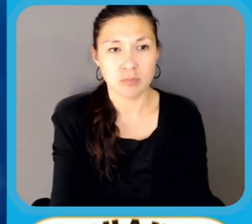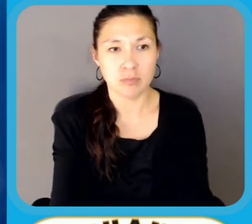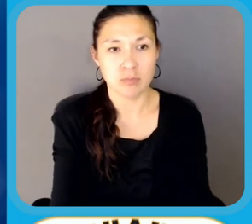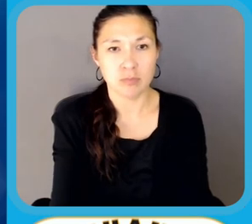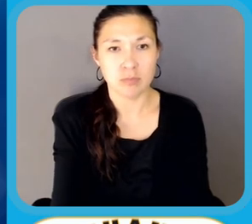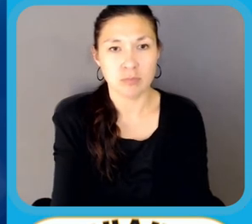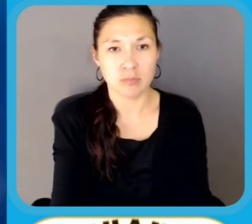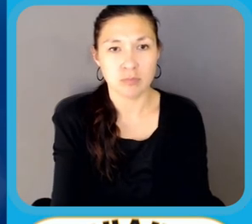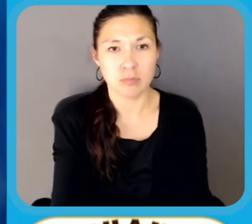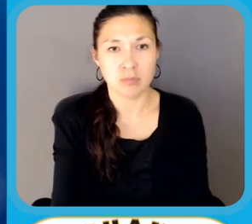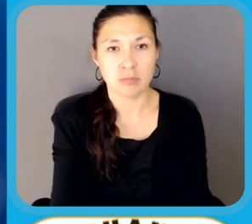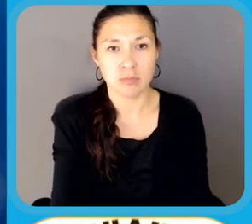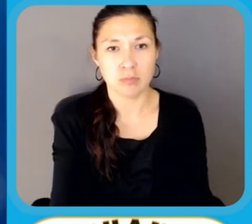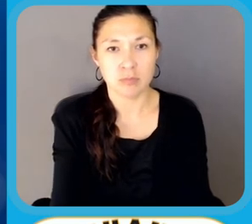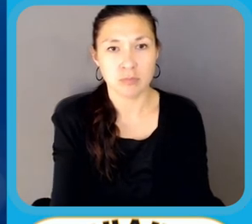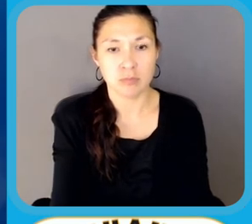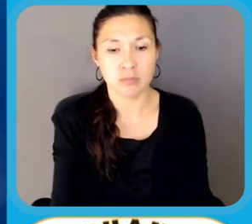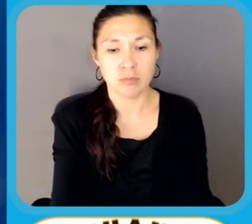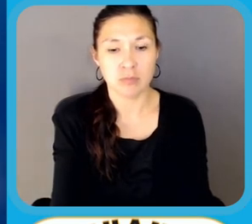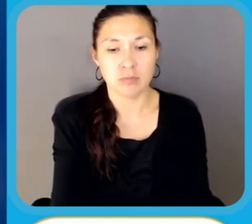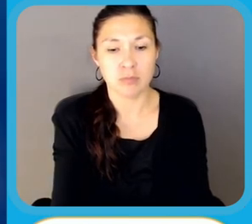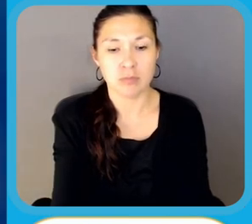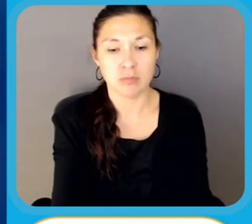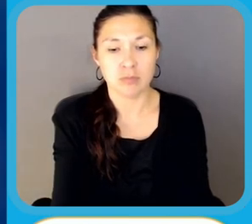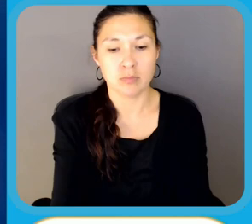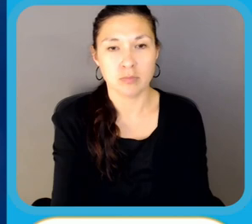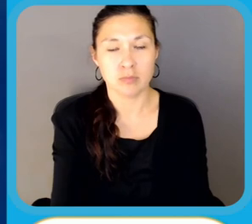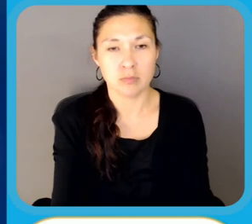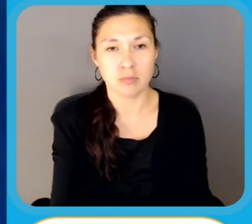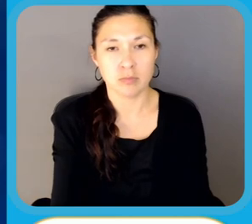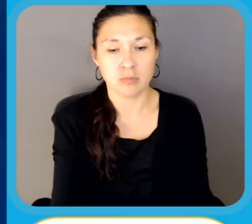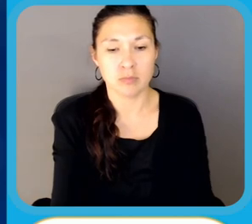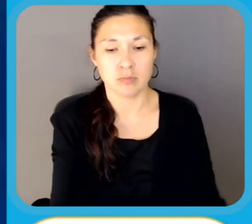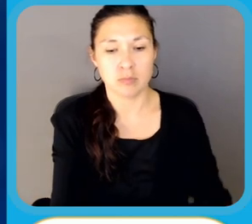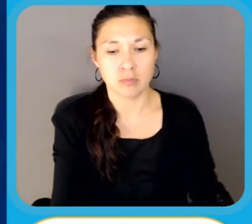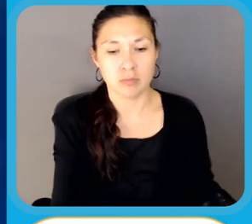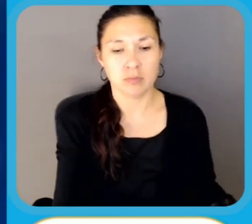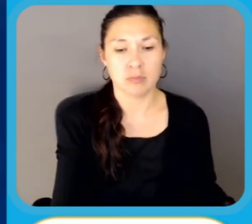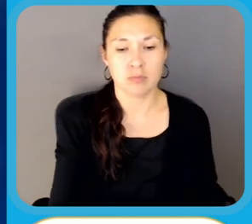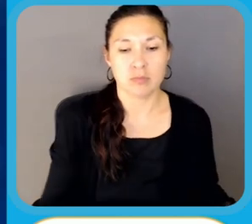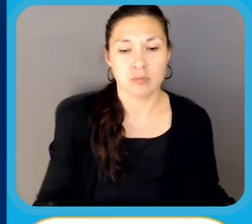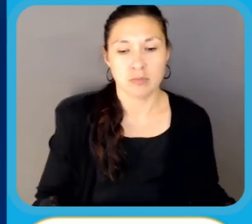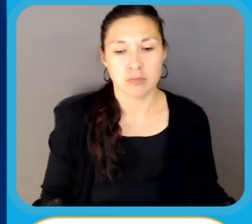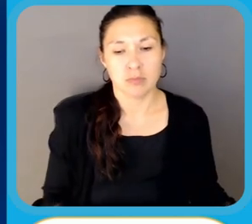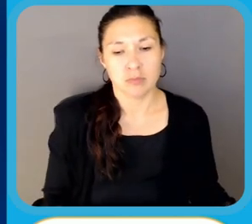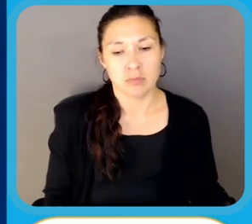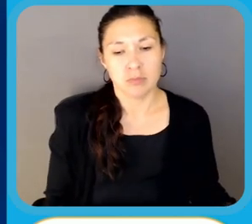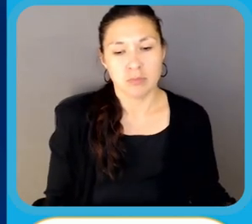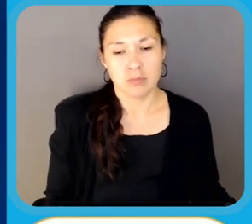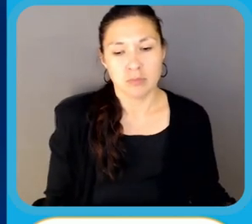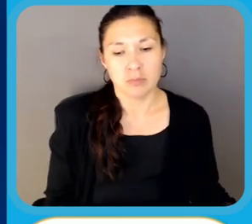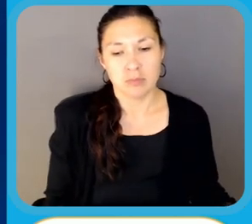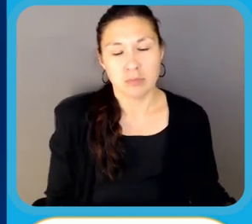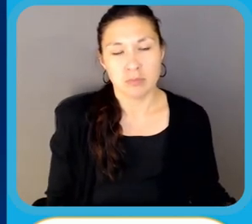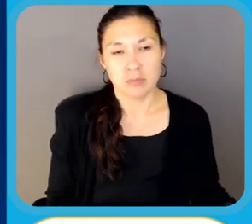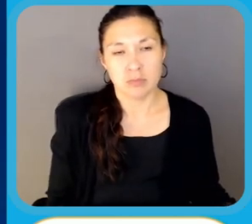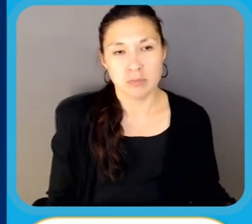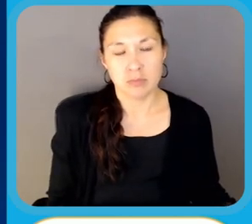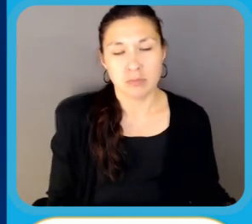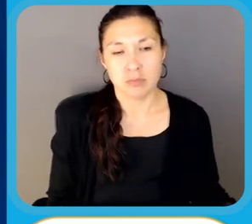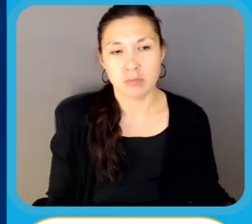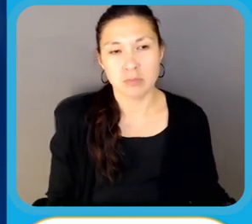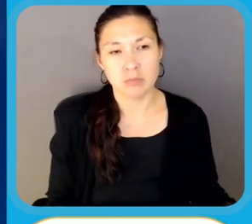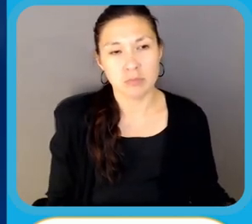vacunar, mi familia se vacunó y ahora no tenemos miedo y estamos bien gracias a que el gobernador trabajó mano a mano con